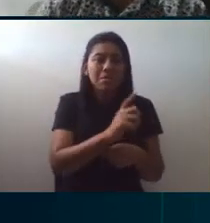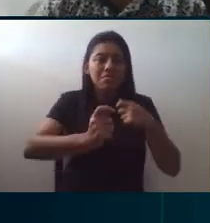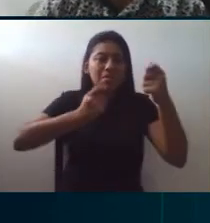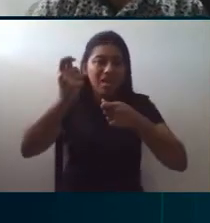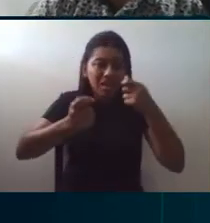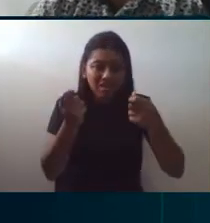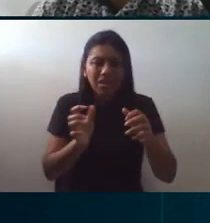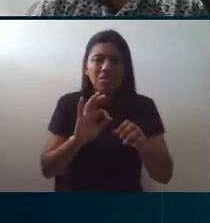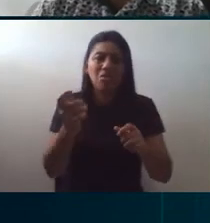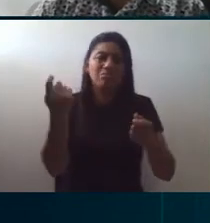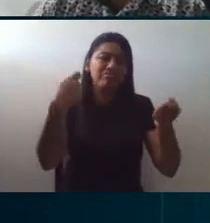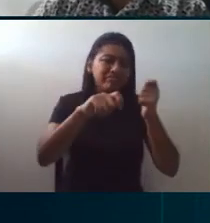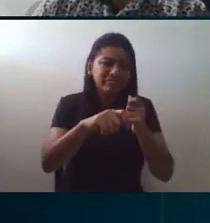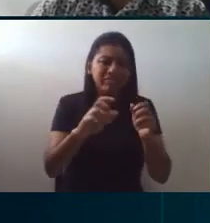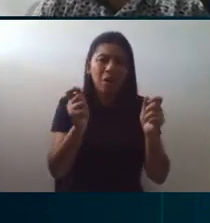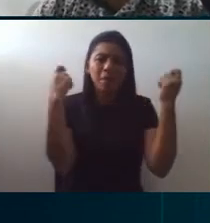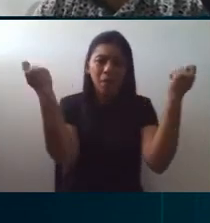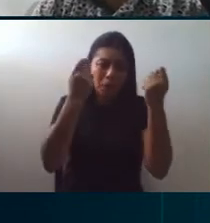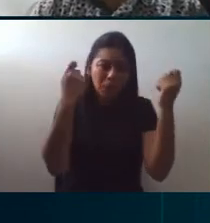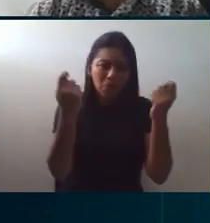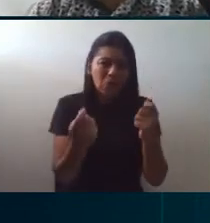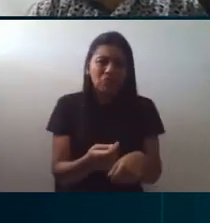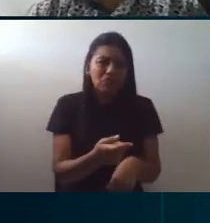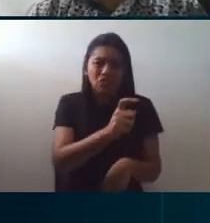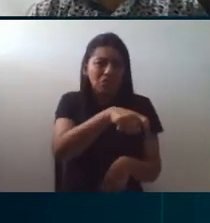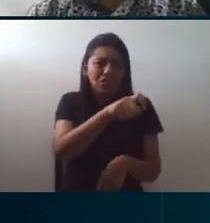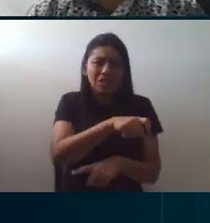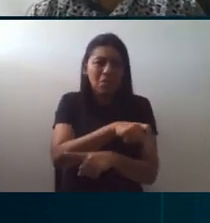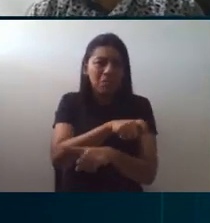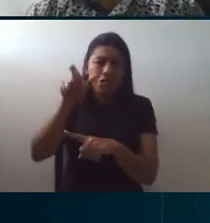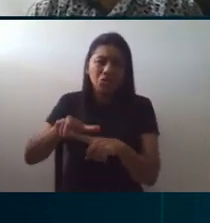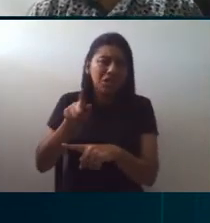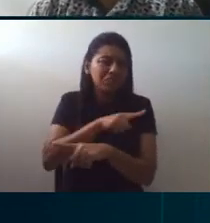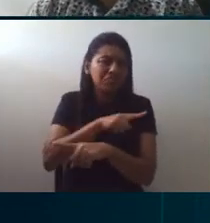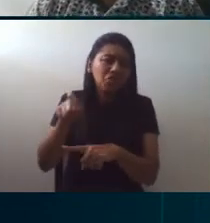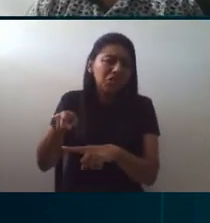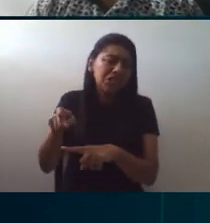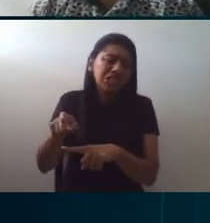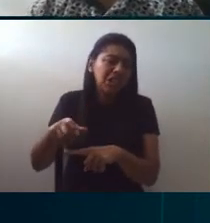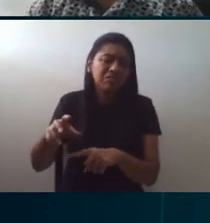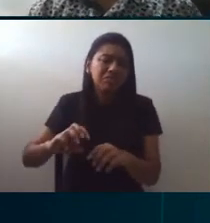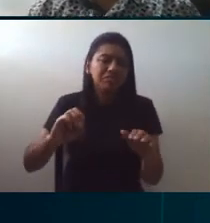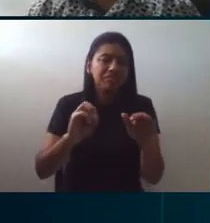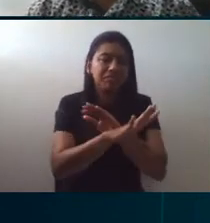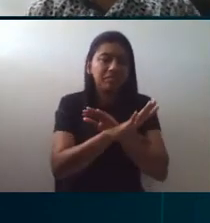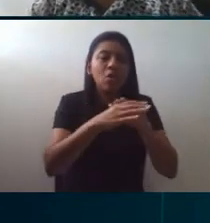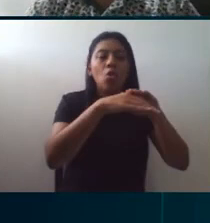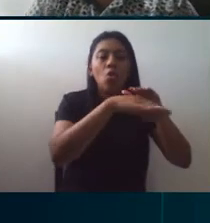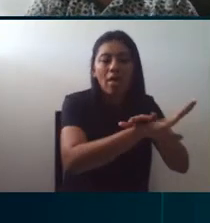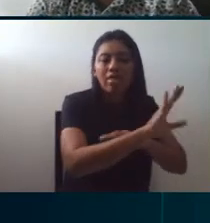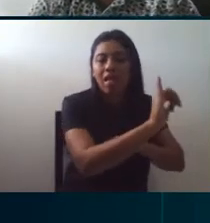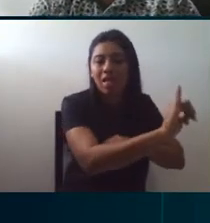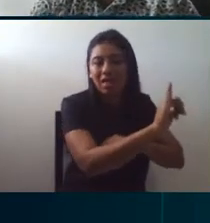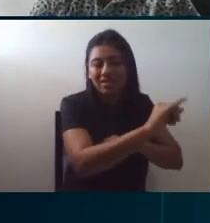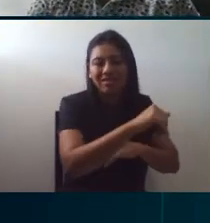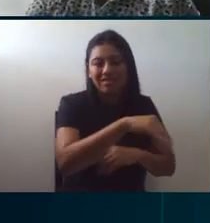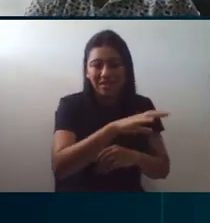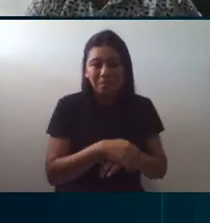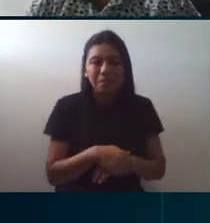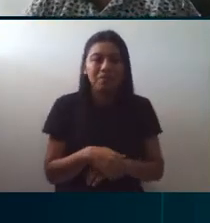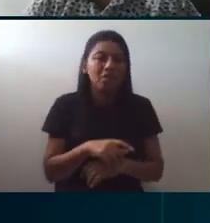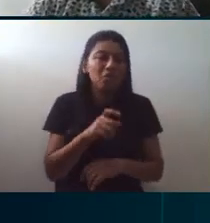carpeta de spam. ¿Por qué? Porque hace una interpretación del texto detrás de eso. ¿Listo? Entonces, aplicaciones como esas con las que vivimos día a